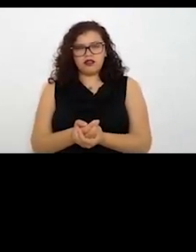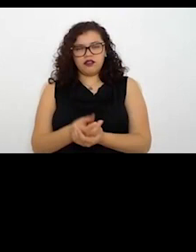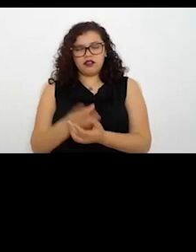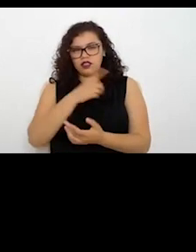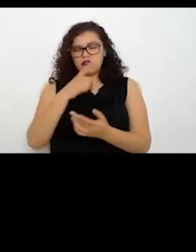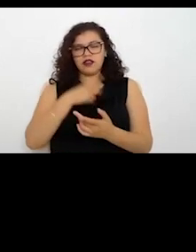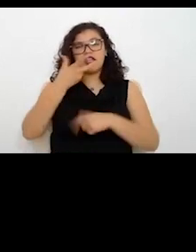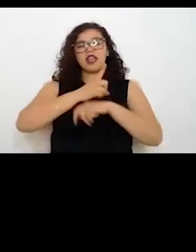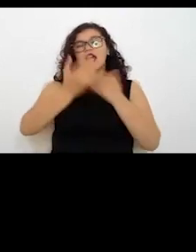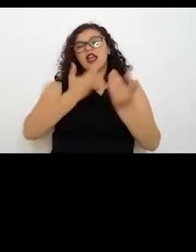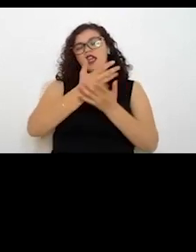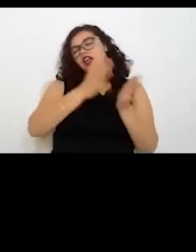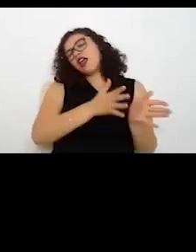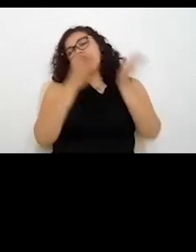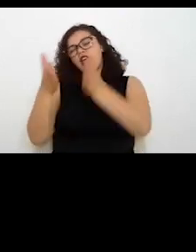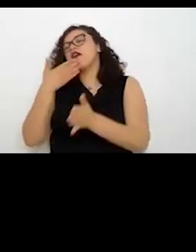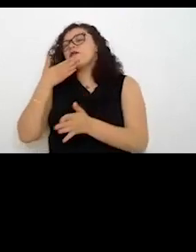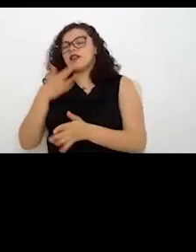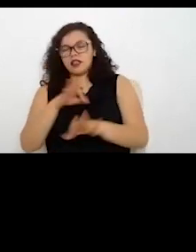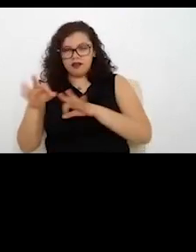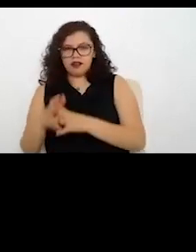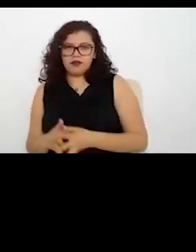hábil inmediato anterior.